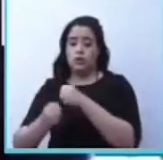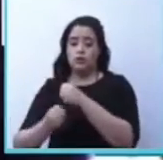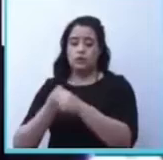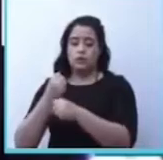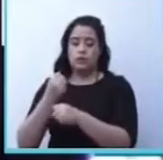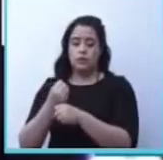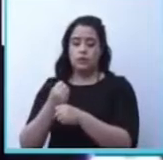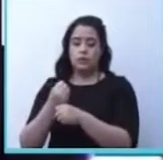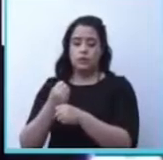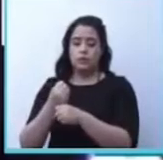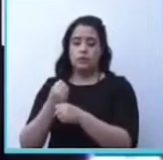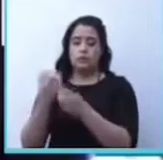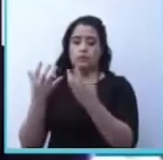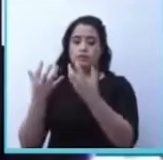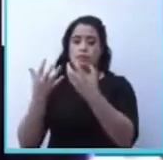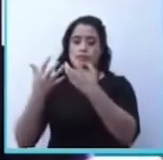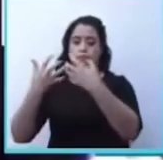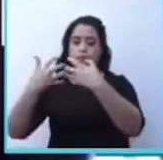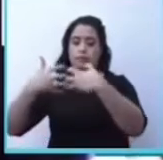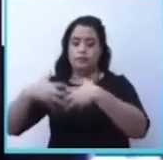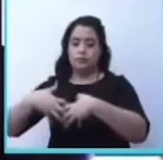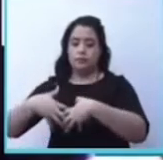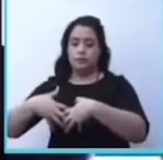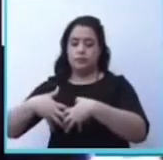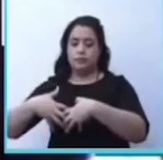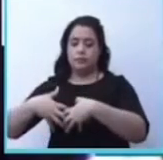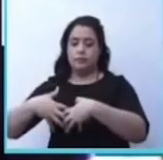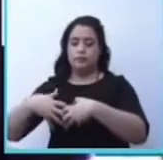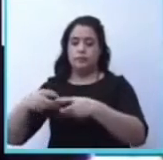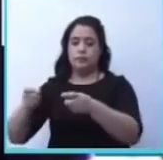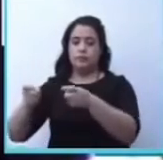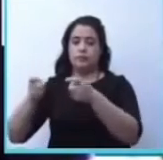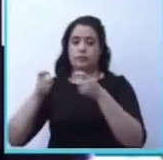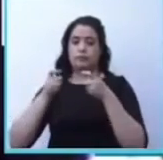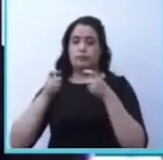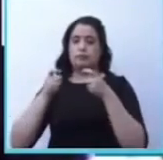y lo recibo en bancarrota.